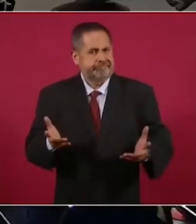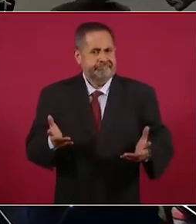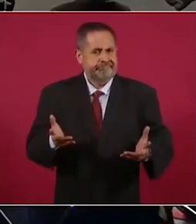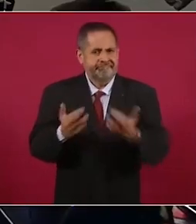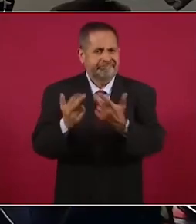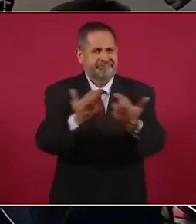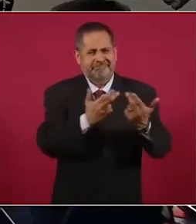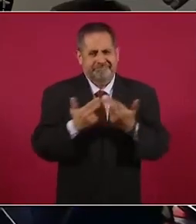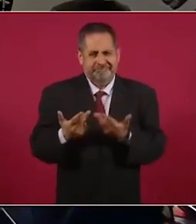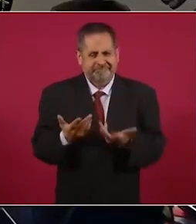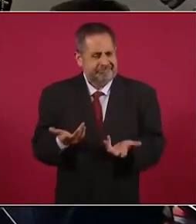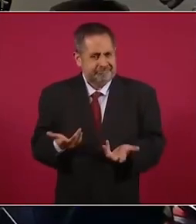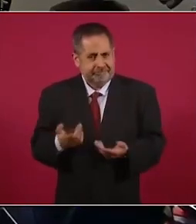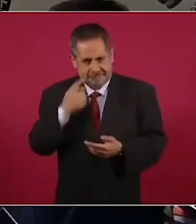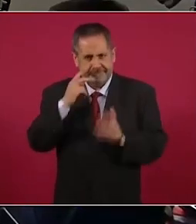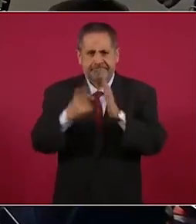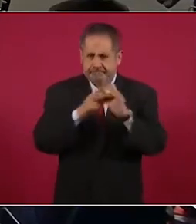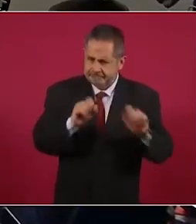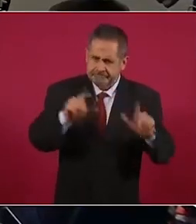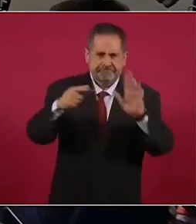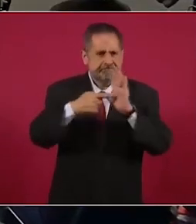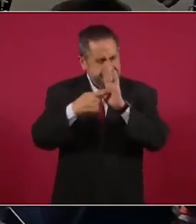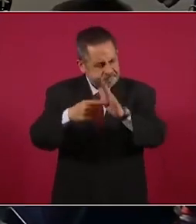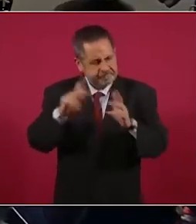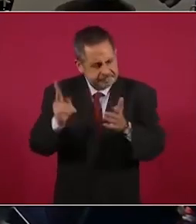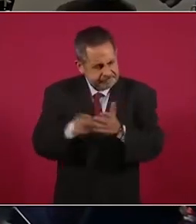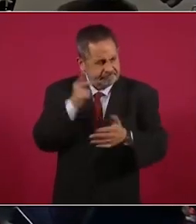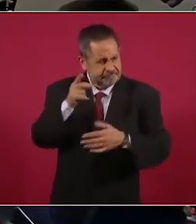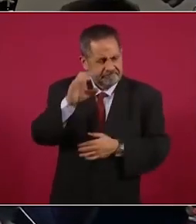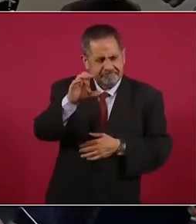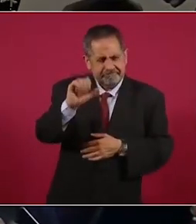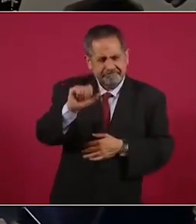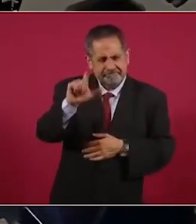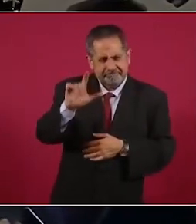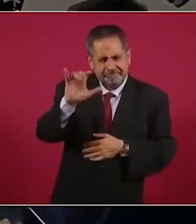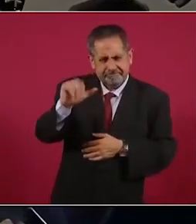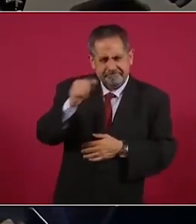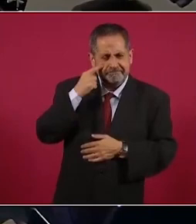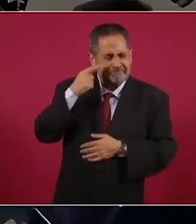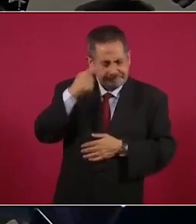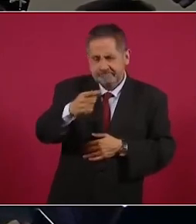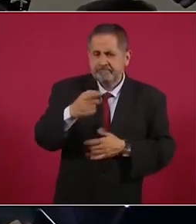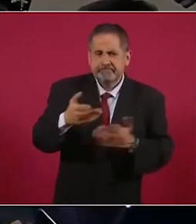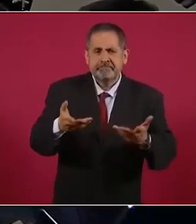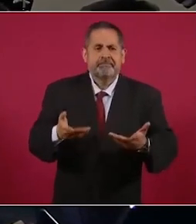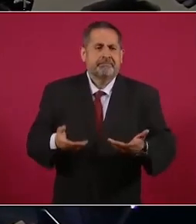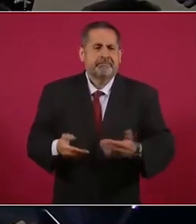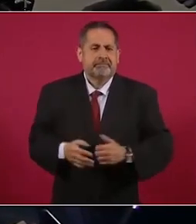¿Por qué no vuelves a poner calica? Esto está